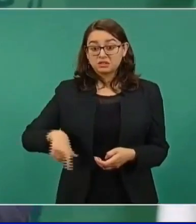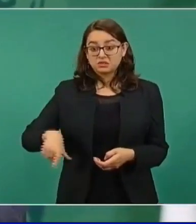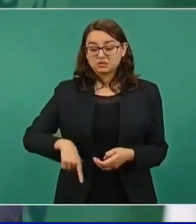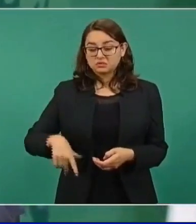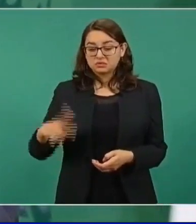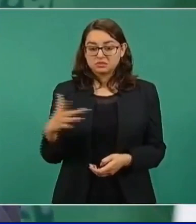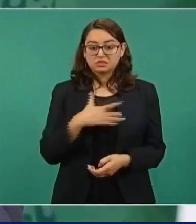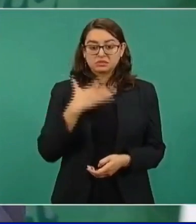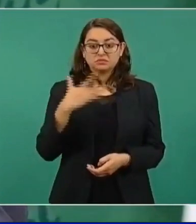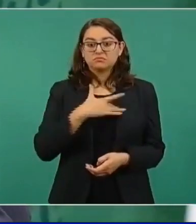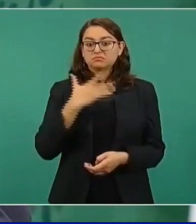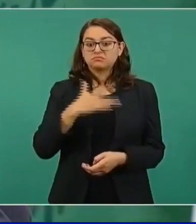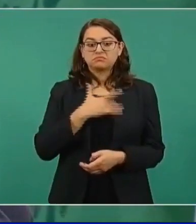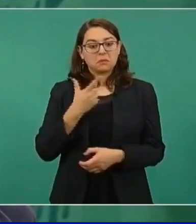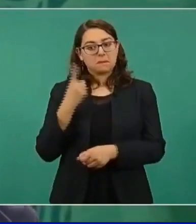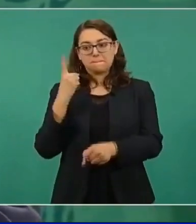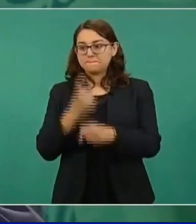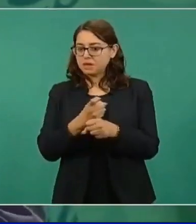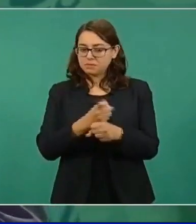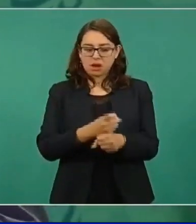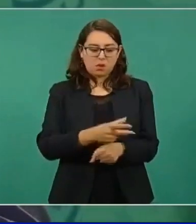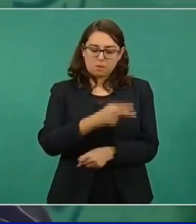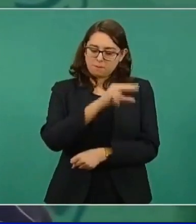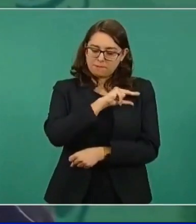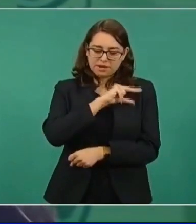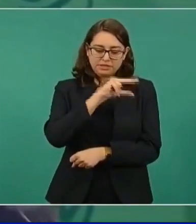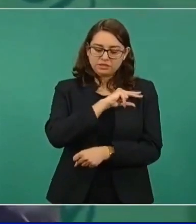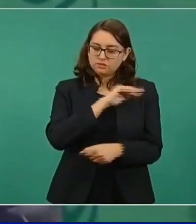a las empresas particulares,